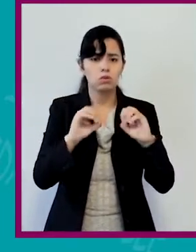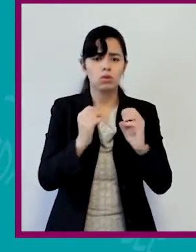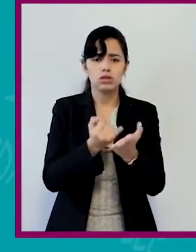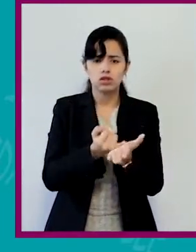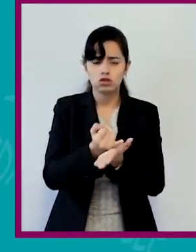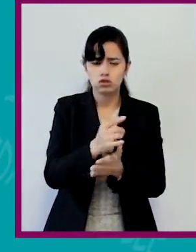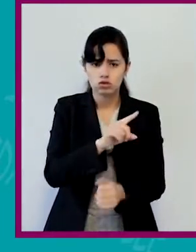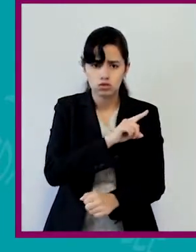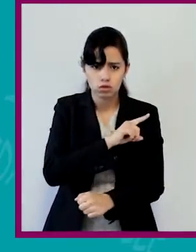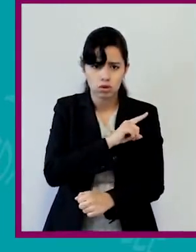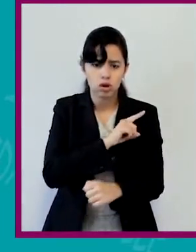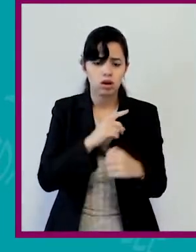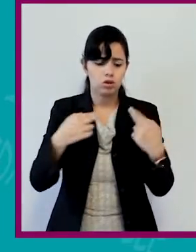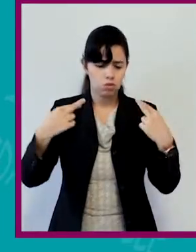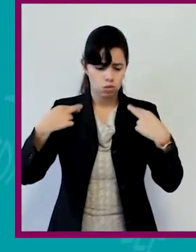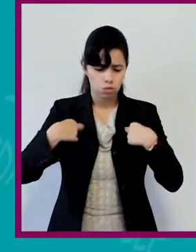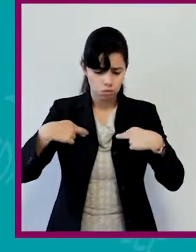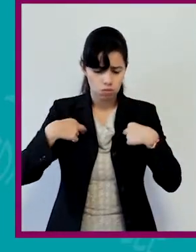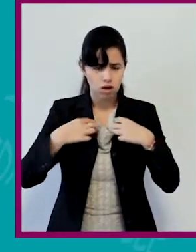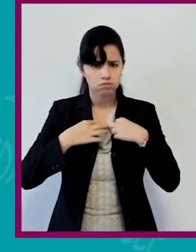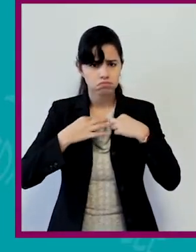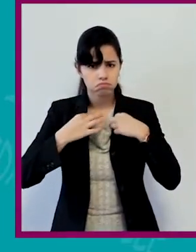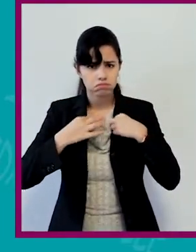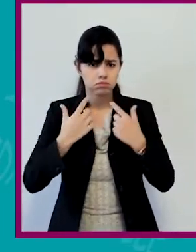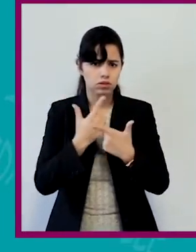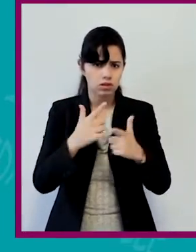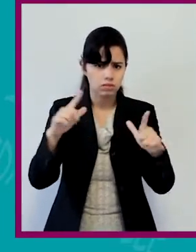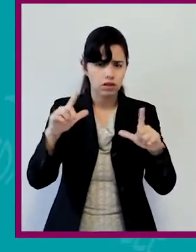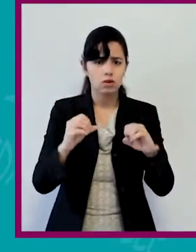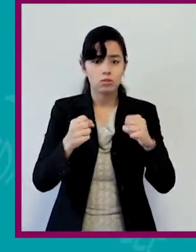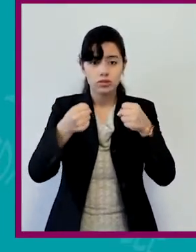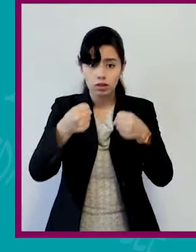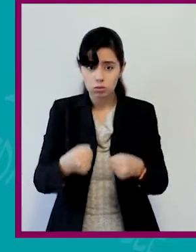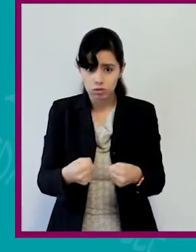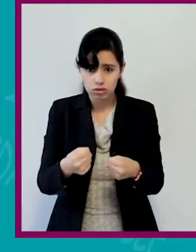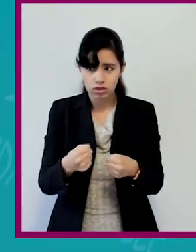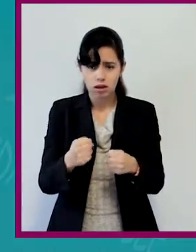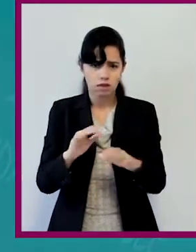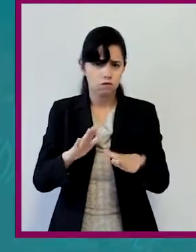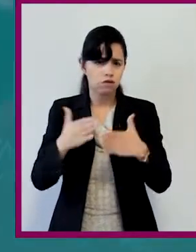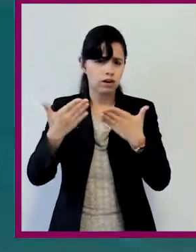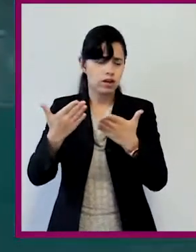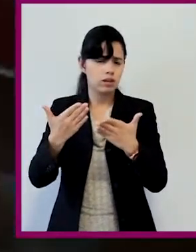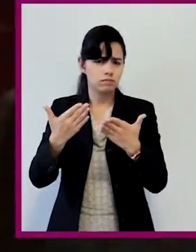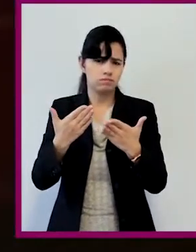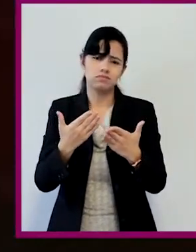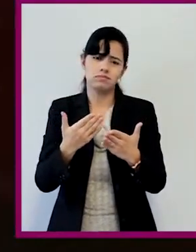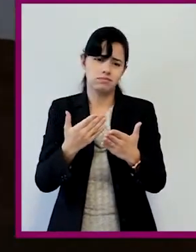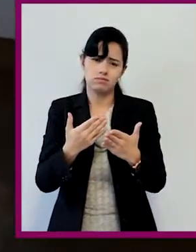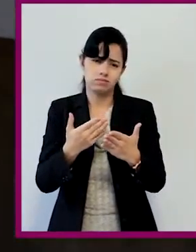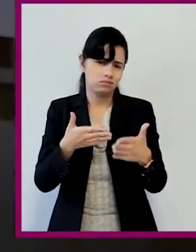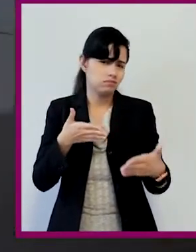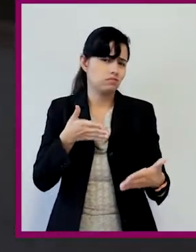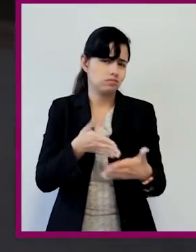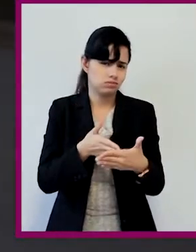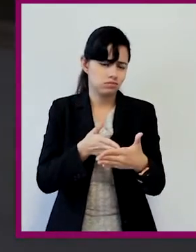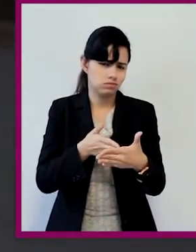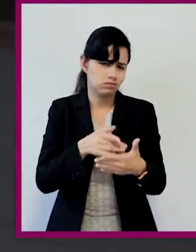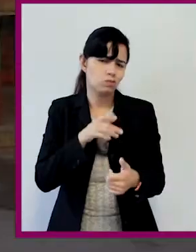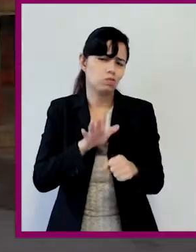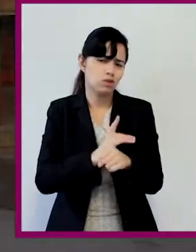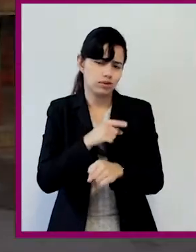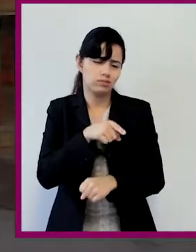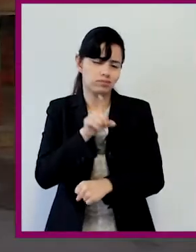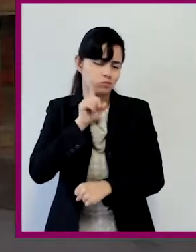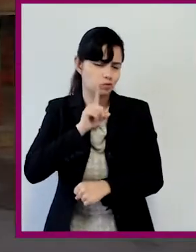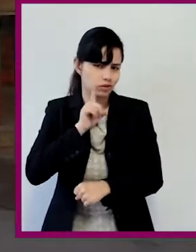de seguridad, etcétera, por el hecho de serlo. El tema del origen, es decir, a las personas